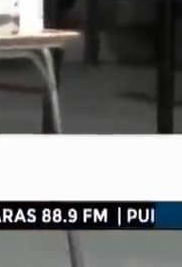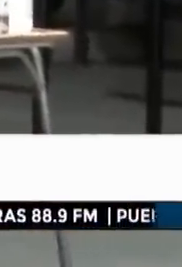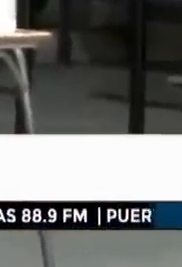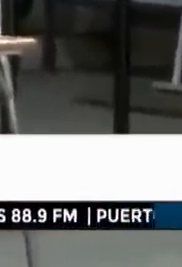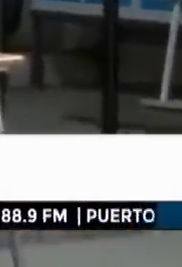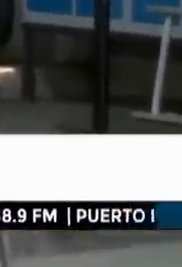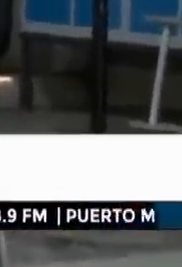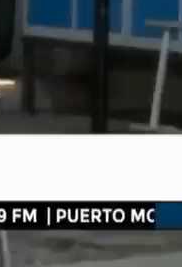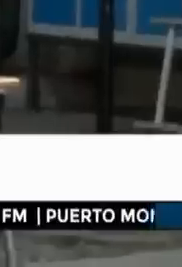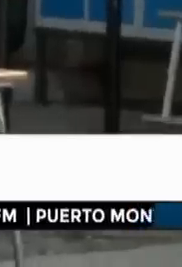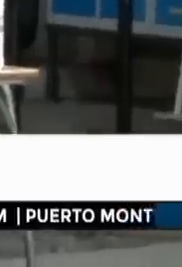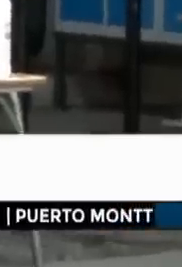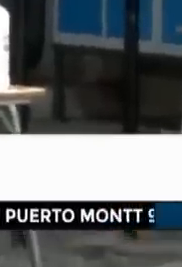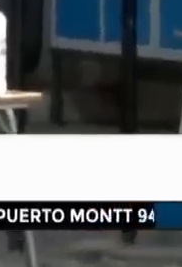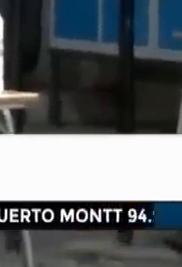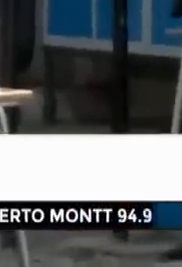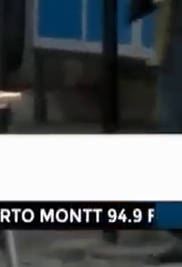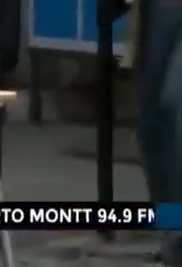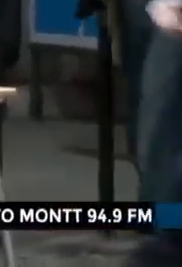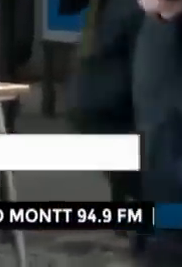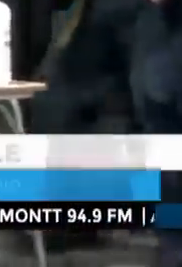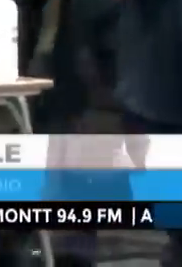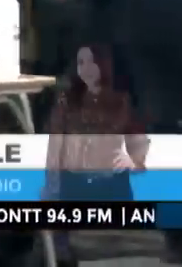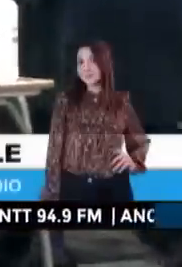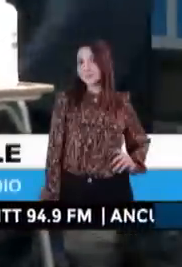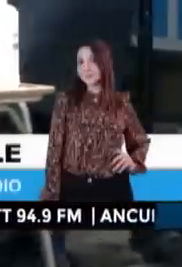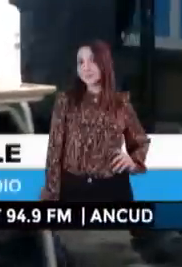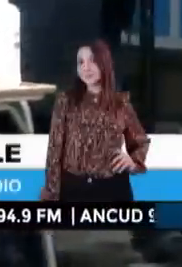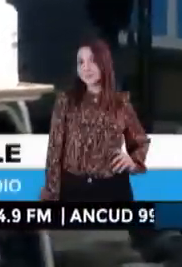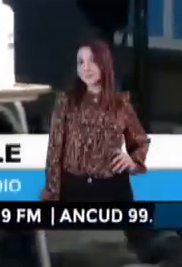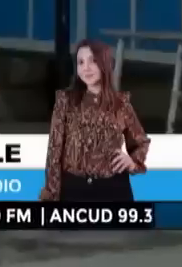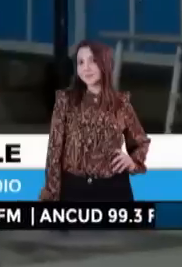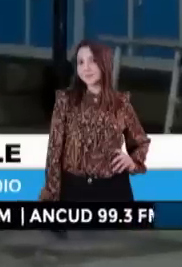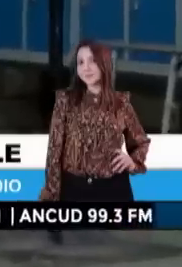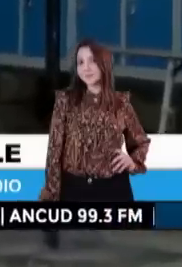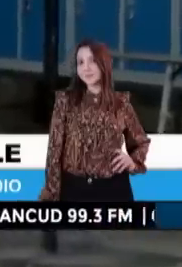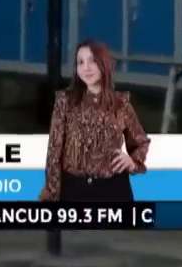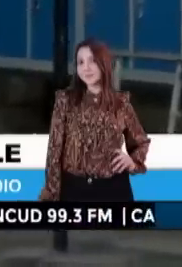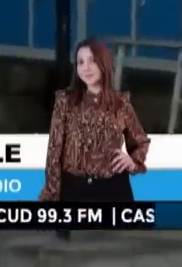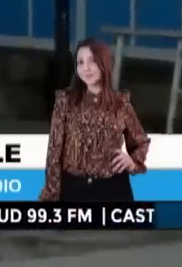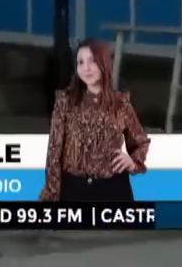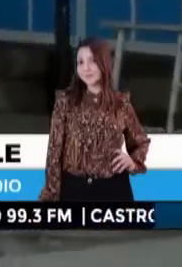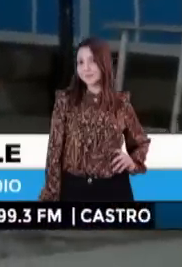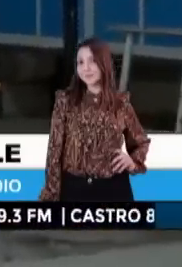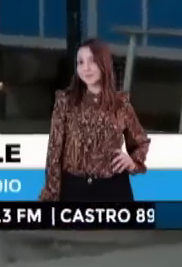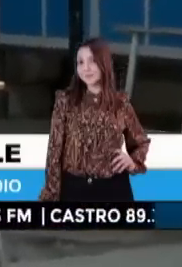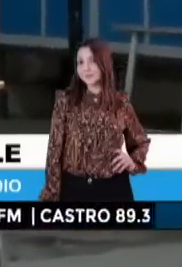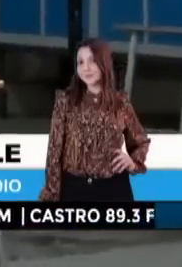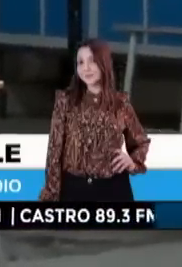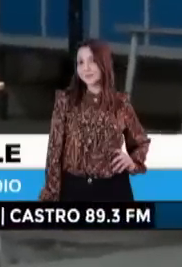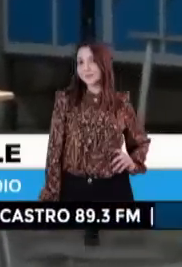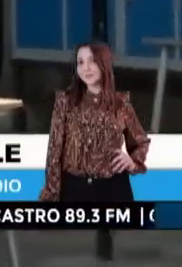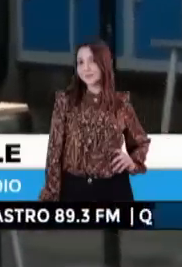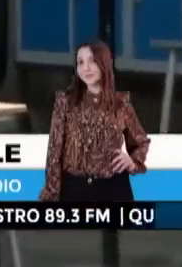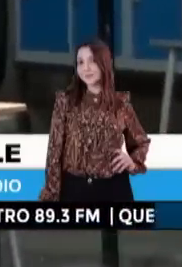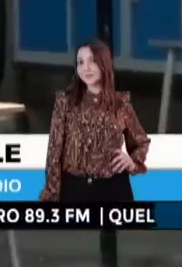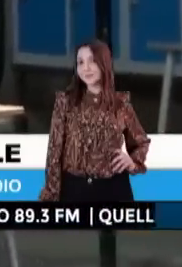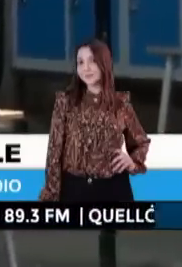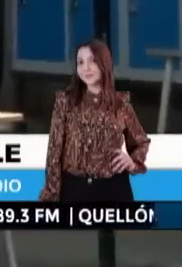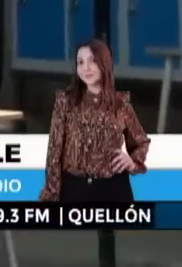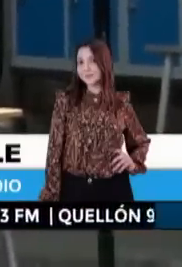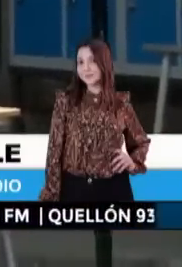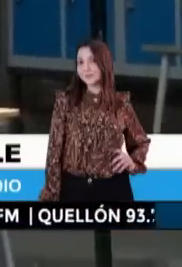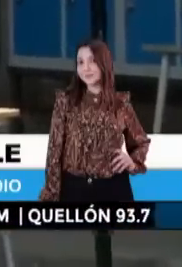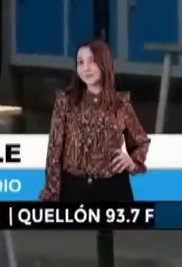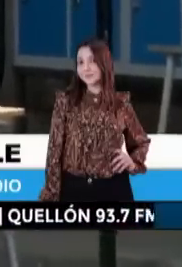mucho. Bueno, es parte de lo que han señalado desde esta ala del apruebo. Recordemos que, y ustedes